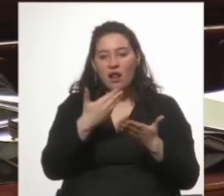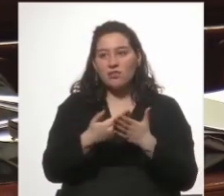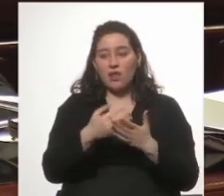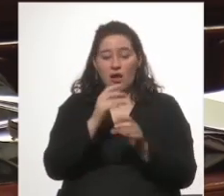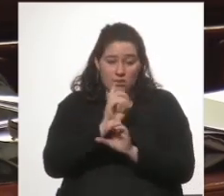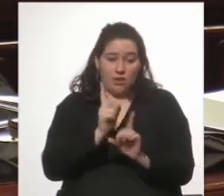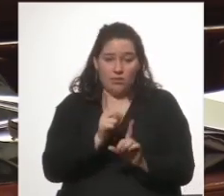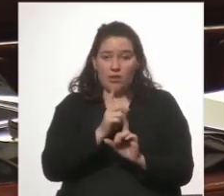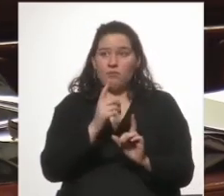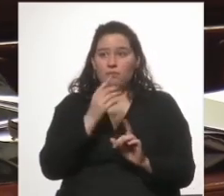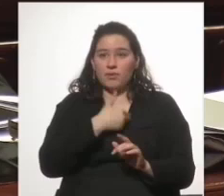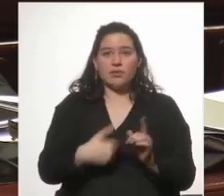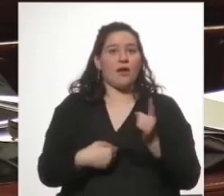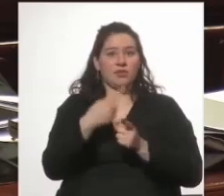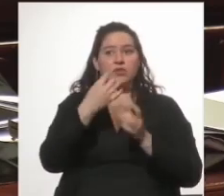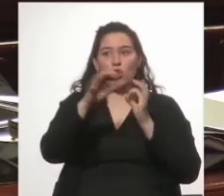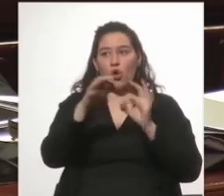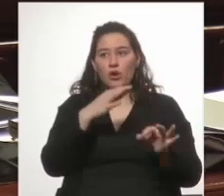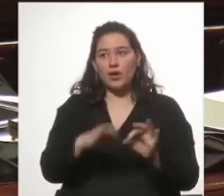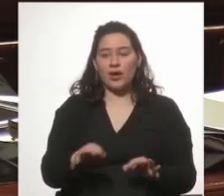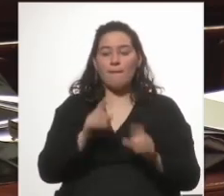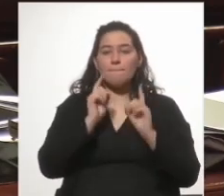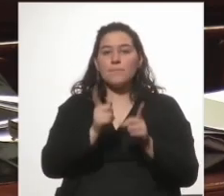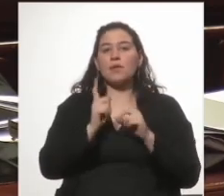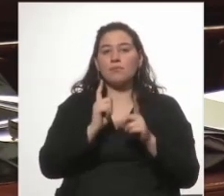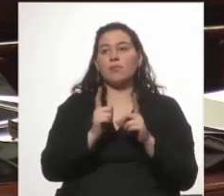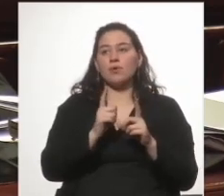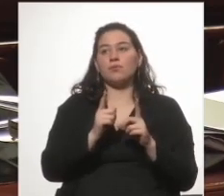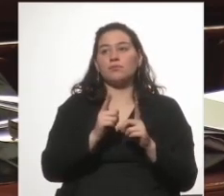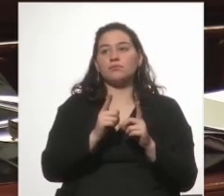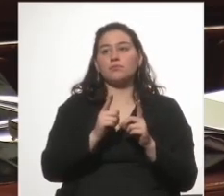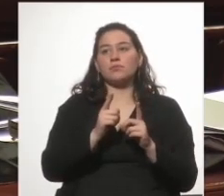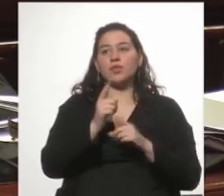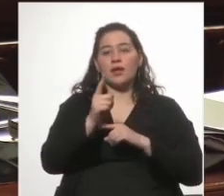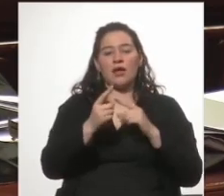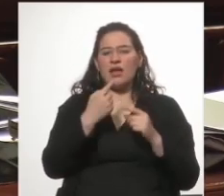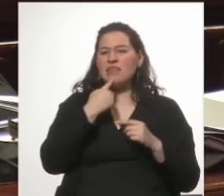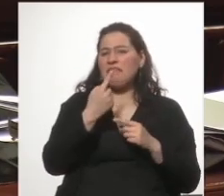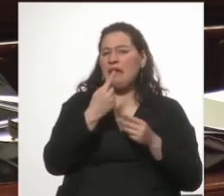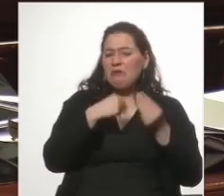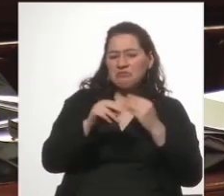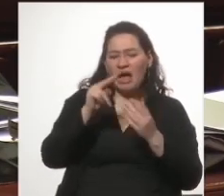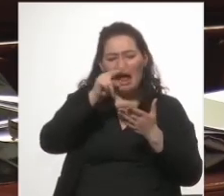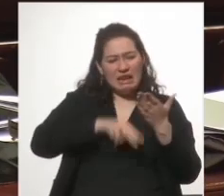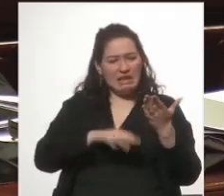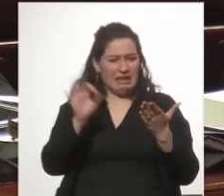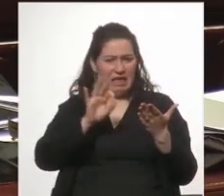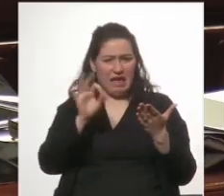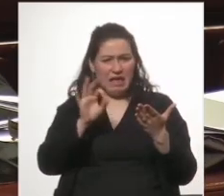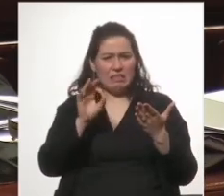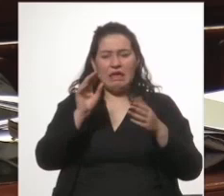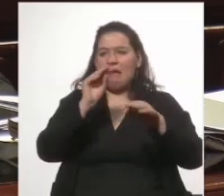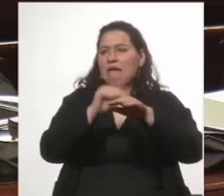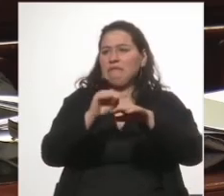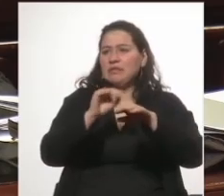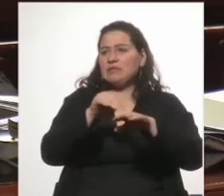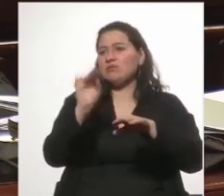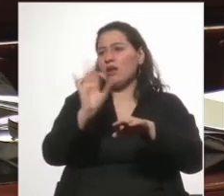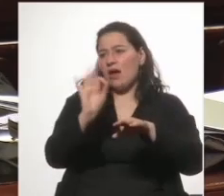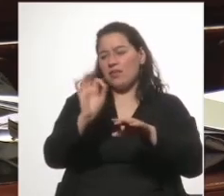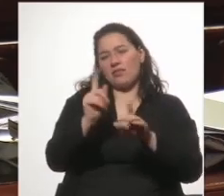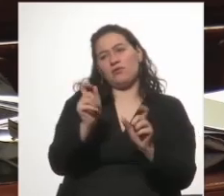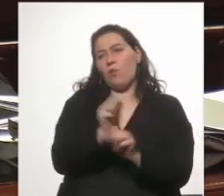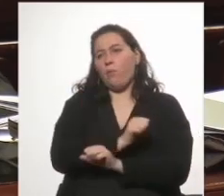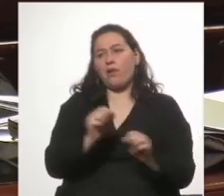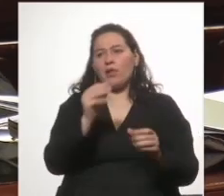corregido. Esta declaración echa por tierra la débil excusa de no haber leído el expediente y no haber advertido las declaraciones que se